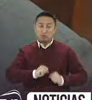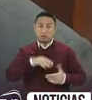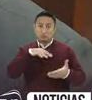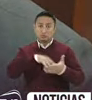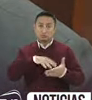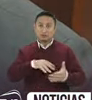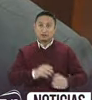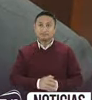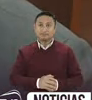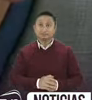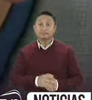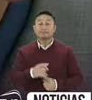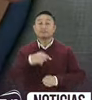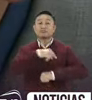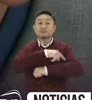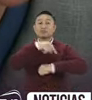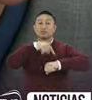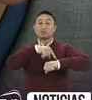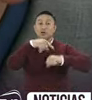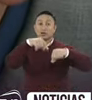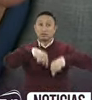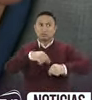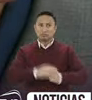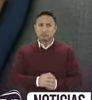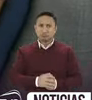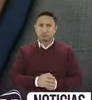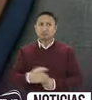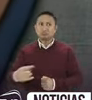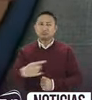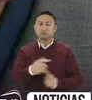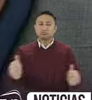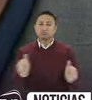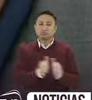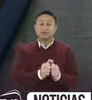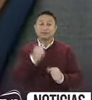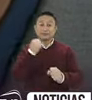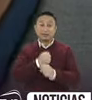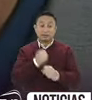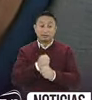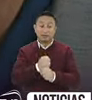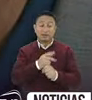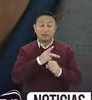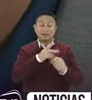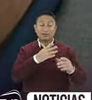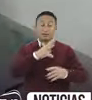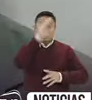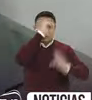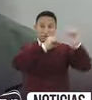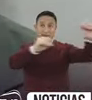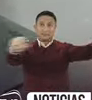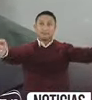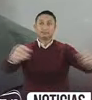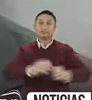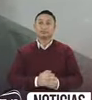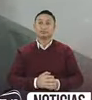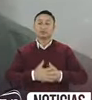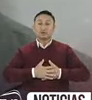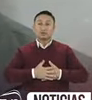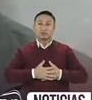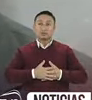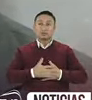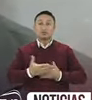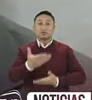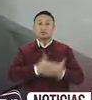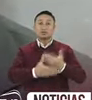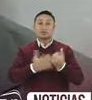bachillerato. La flexibilidad que el proyecto brinda le permitió llevar de la mano su trabajo y la preparación académica. Yo soy un